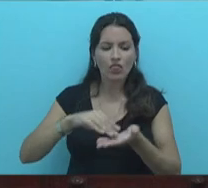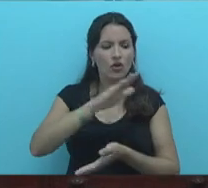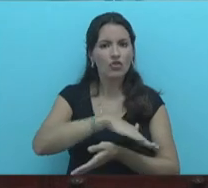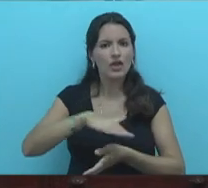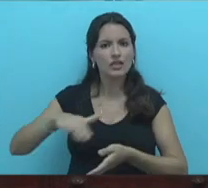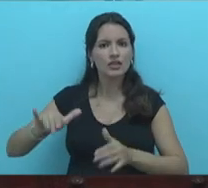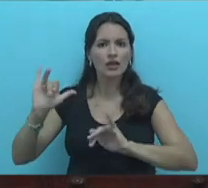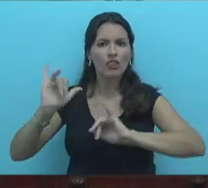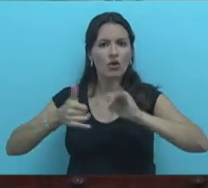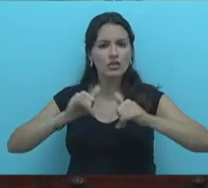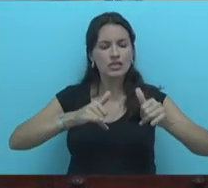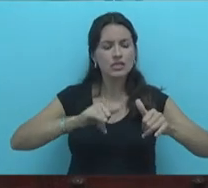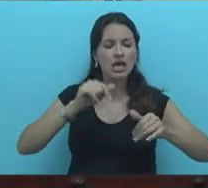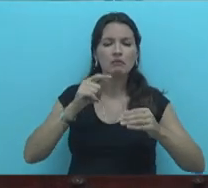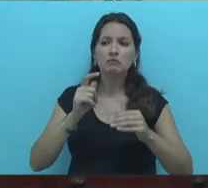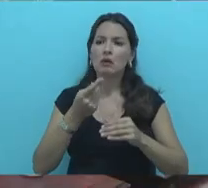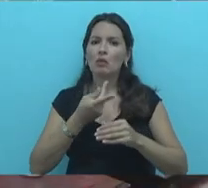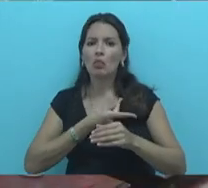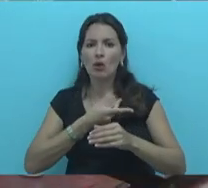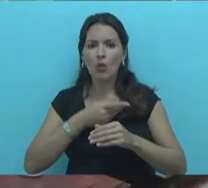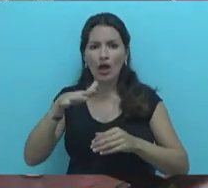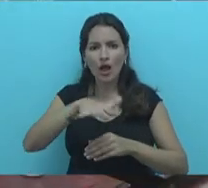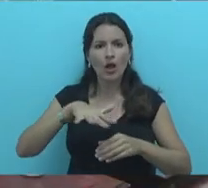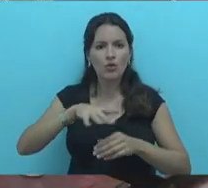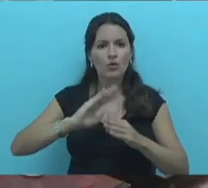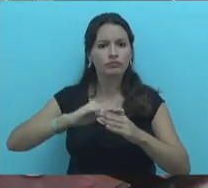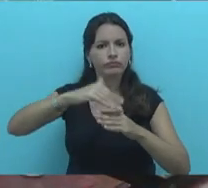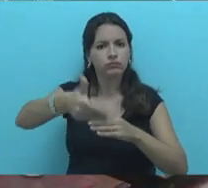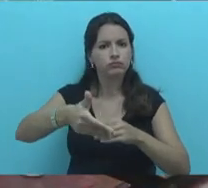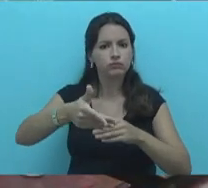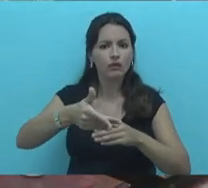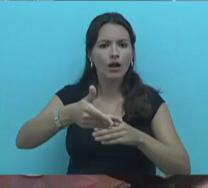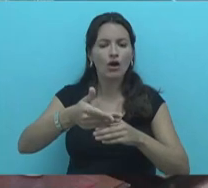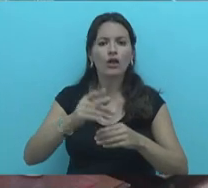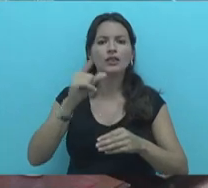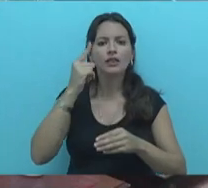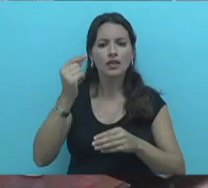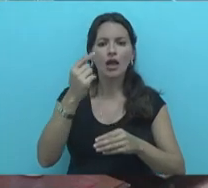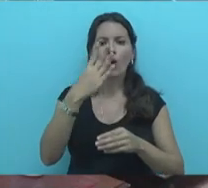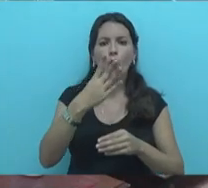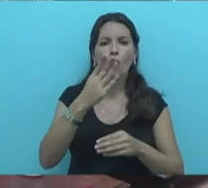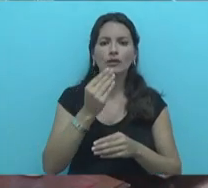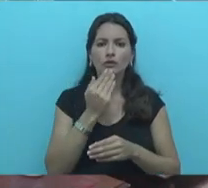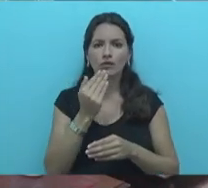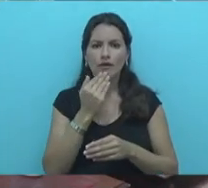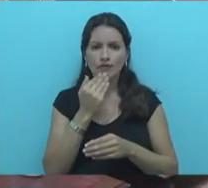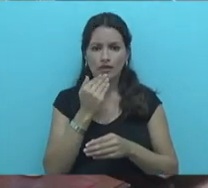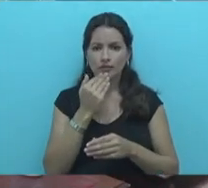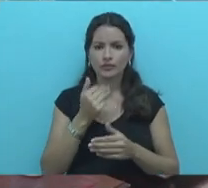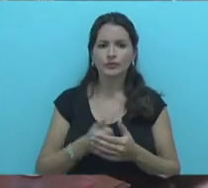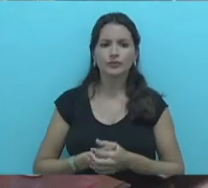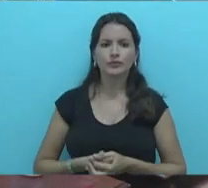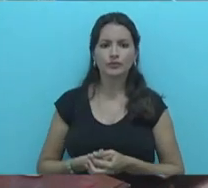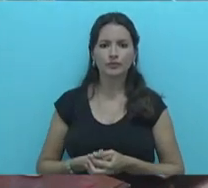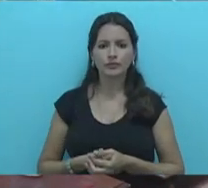a desarrollarse en el Hall de la Legislatura el 4 de abril del 2019 a las 9:30 horas. A votación el tratamiento sobre